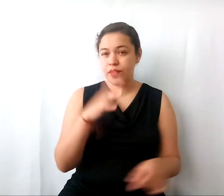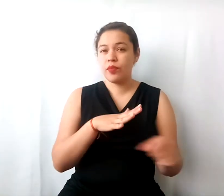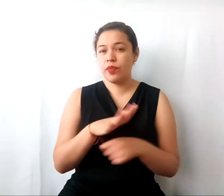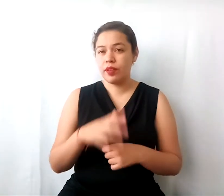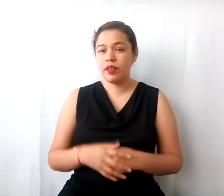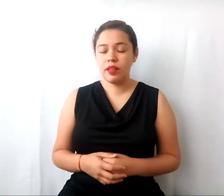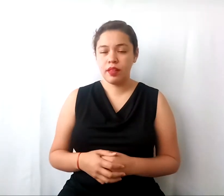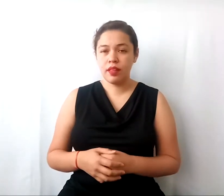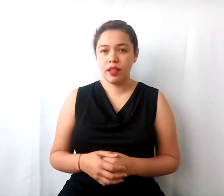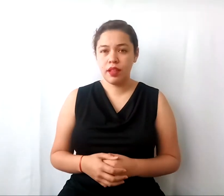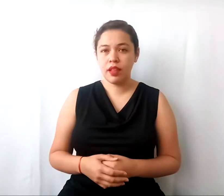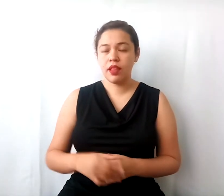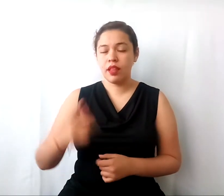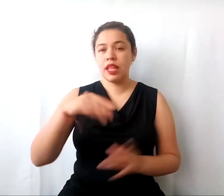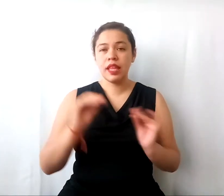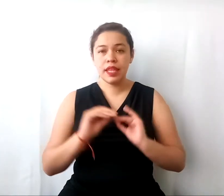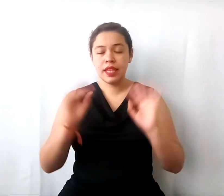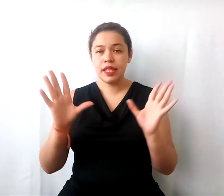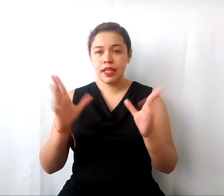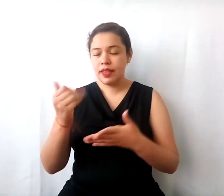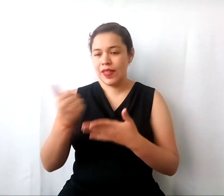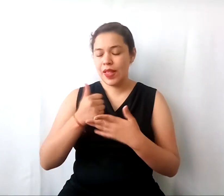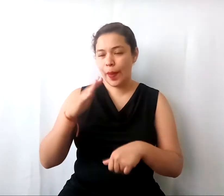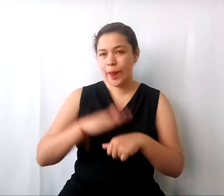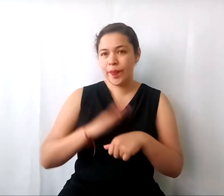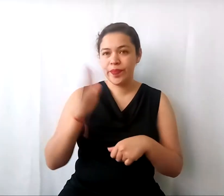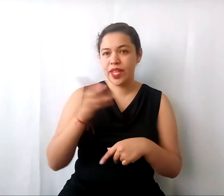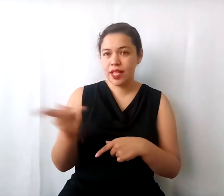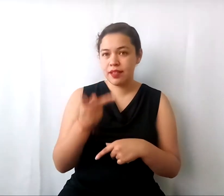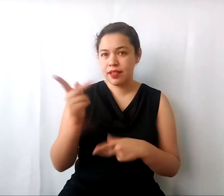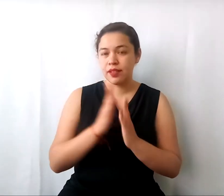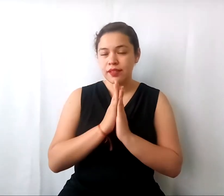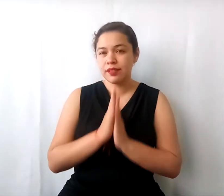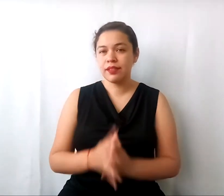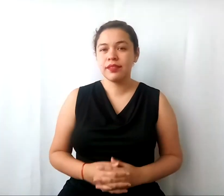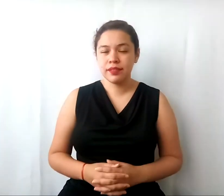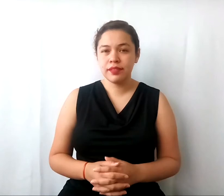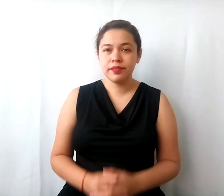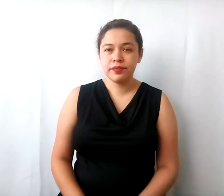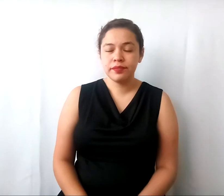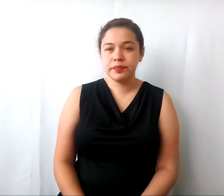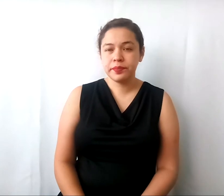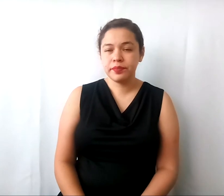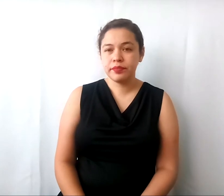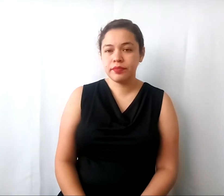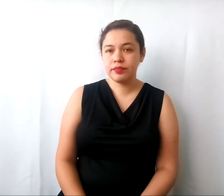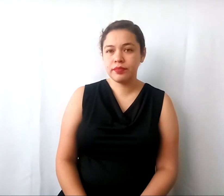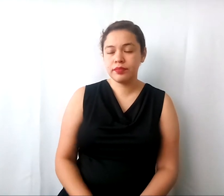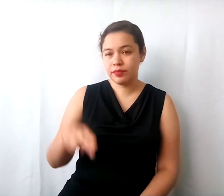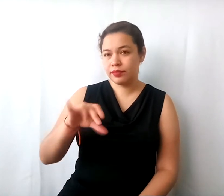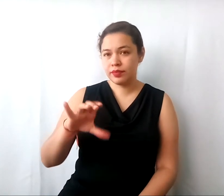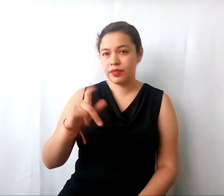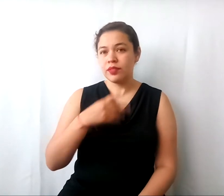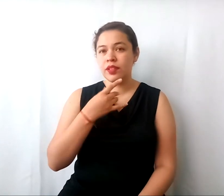A ver si nos aclaras, si nos ayudas más con esta pregunta, Nancy. Nancy, si gustas, puedes activar tu